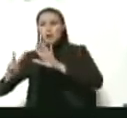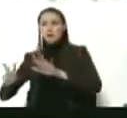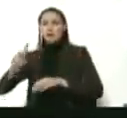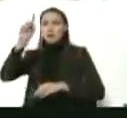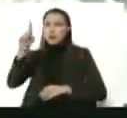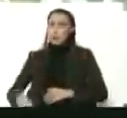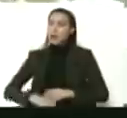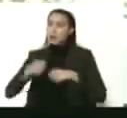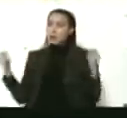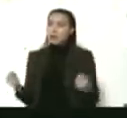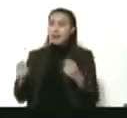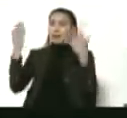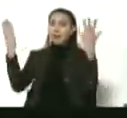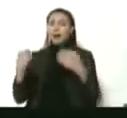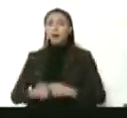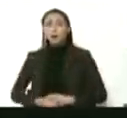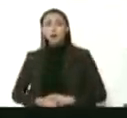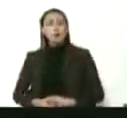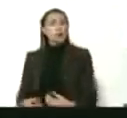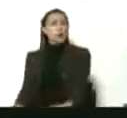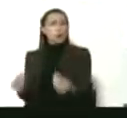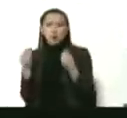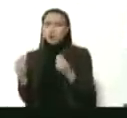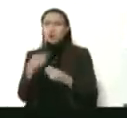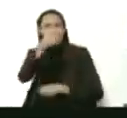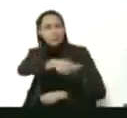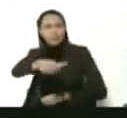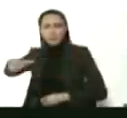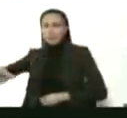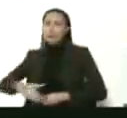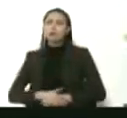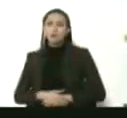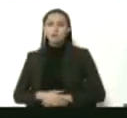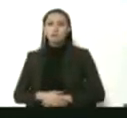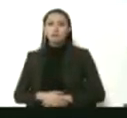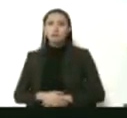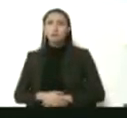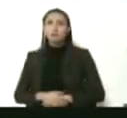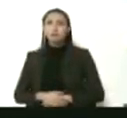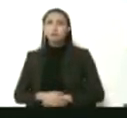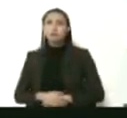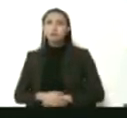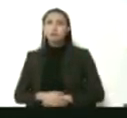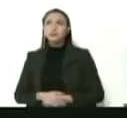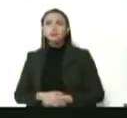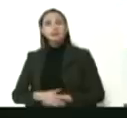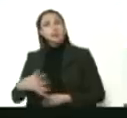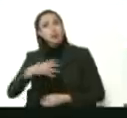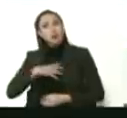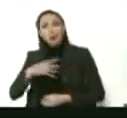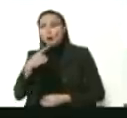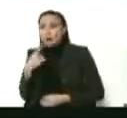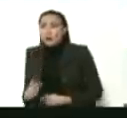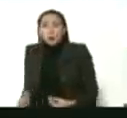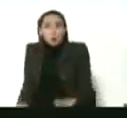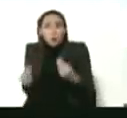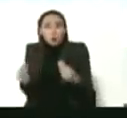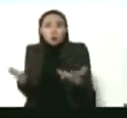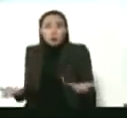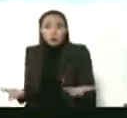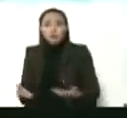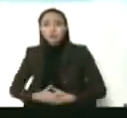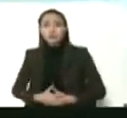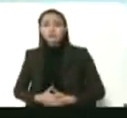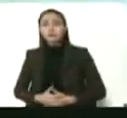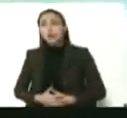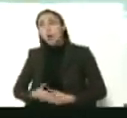hemos salvado en concreto centenares de vidas, para no decir miles, que pudiéramos decir miles de vidas con